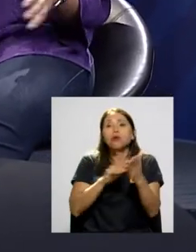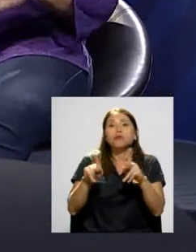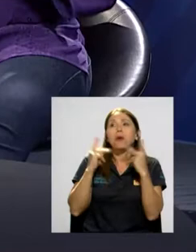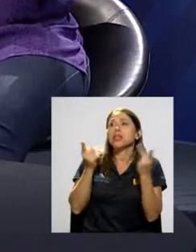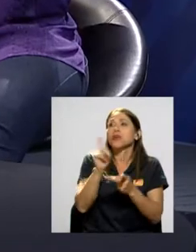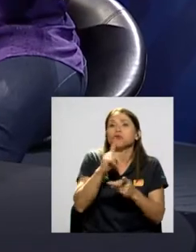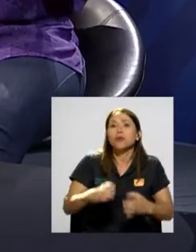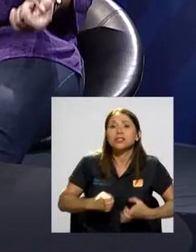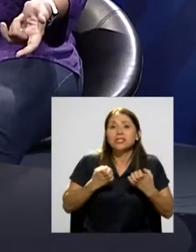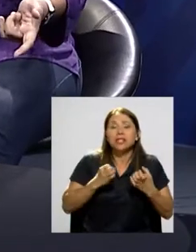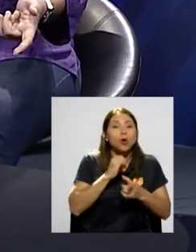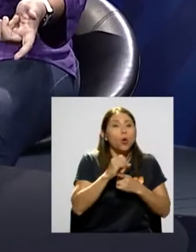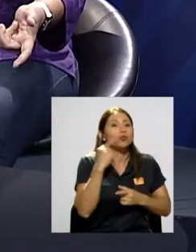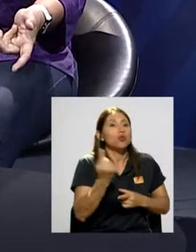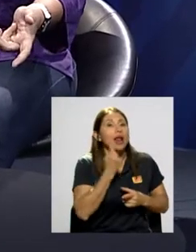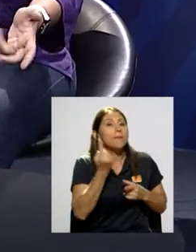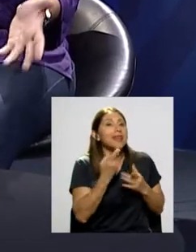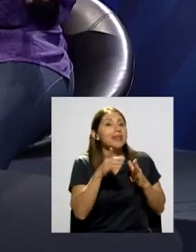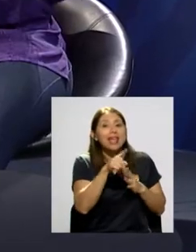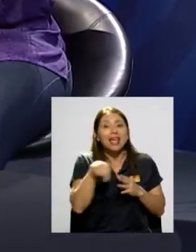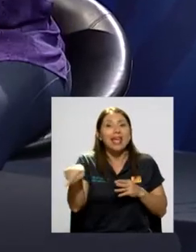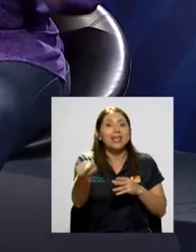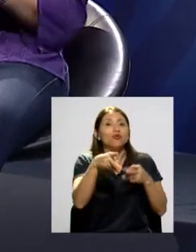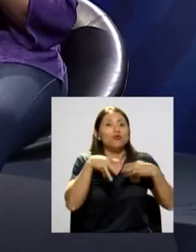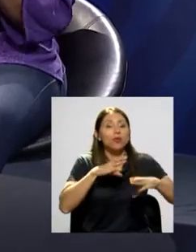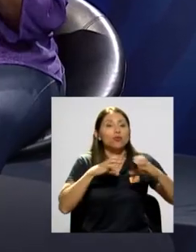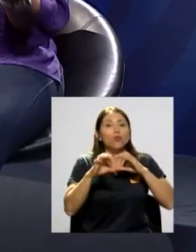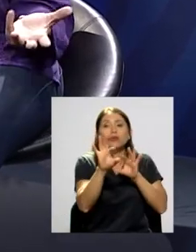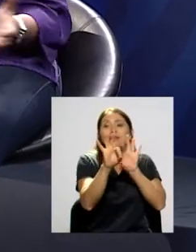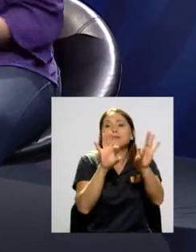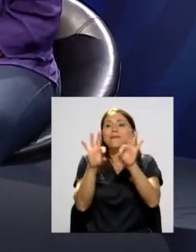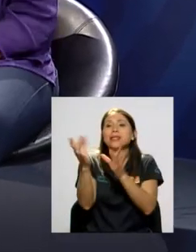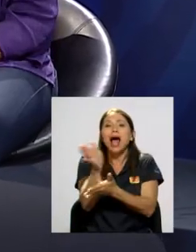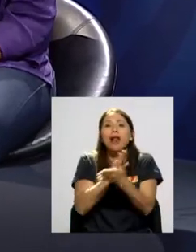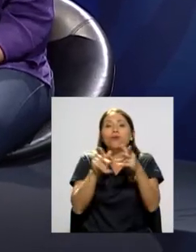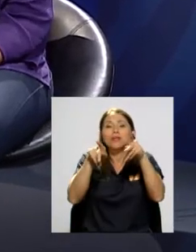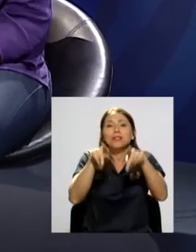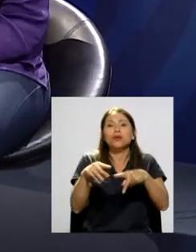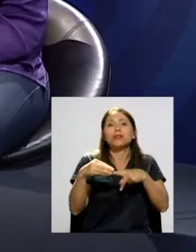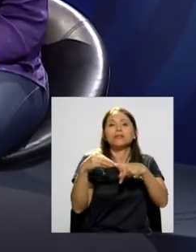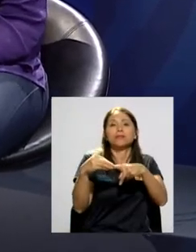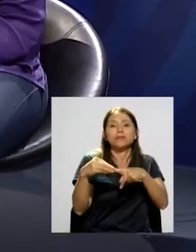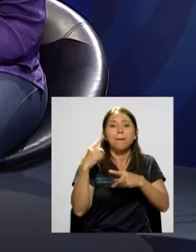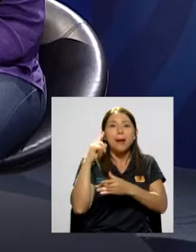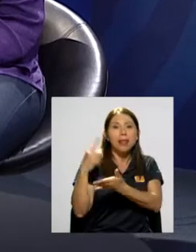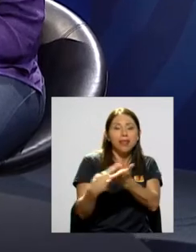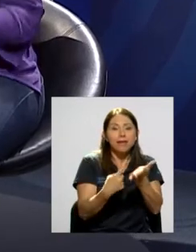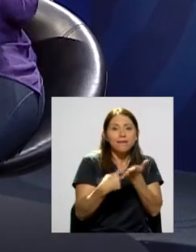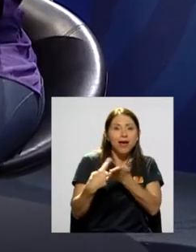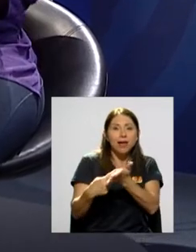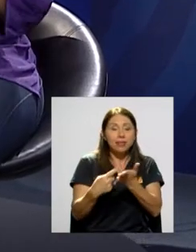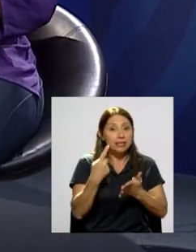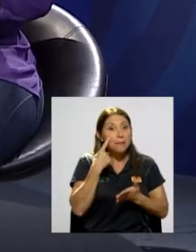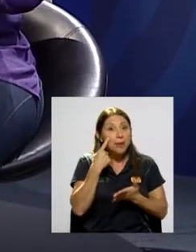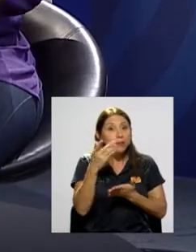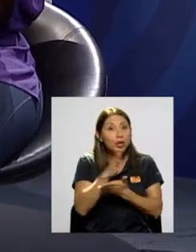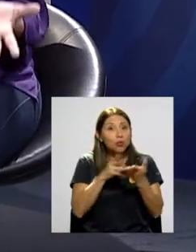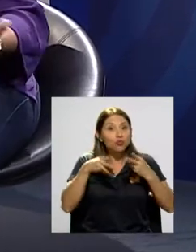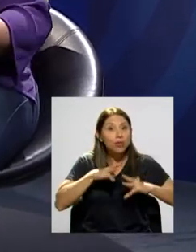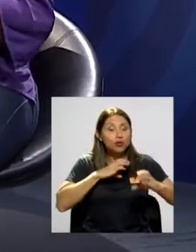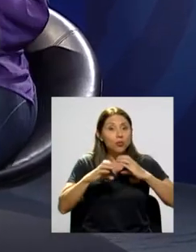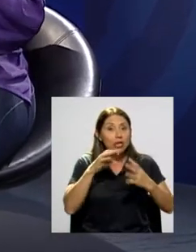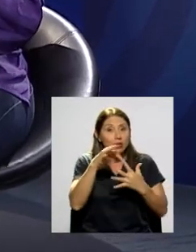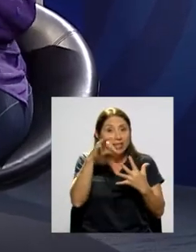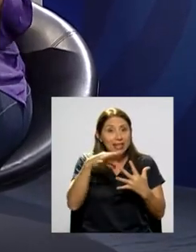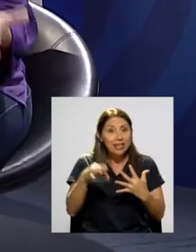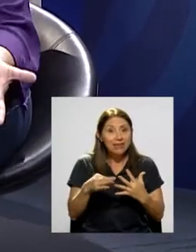finalistas, solo se invita a determinadas personas a los debates. Entonces, vemos aquí medios alternativos, quizás uno de los ejemplos recientes más